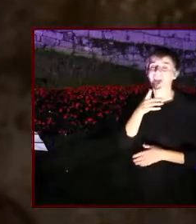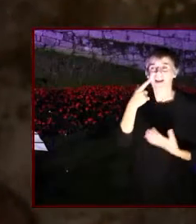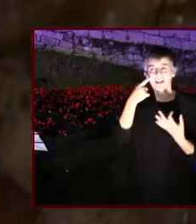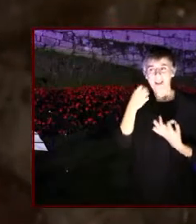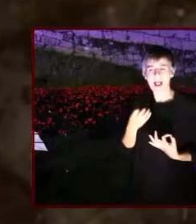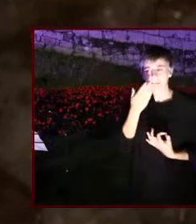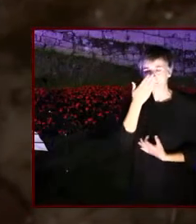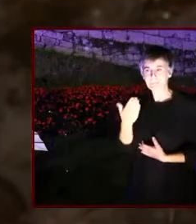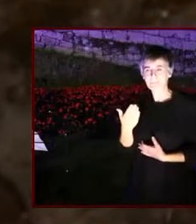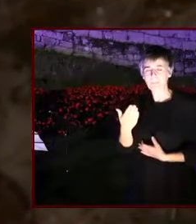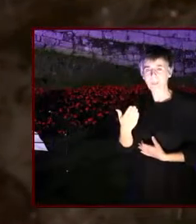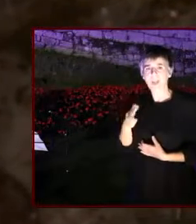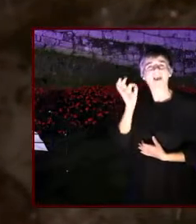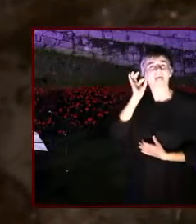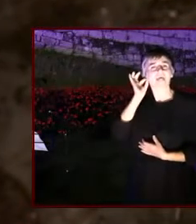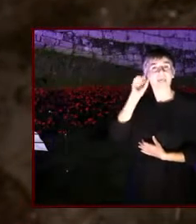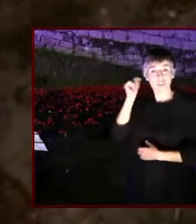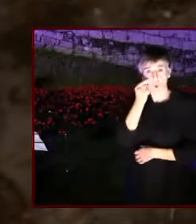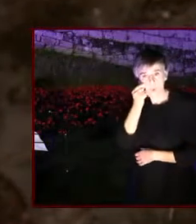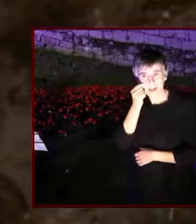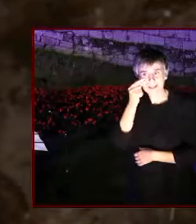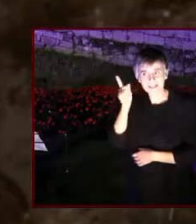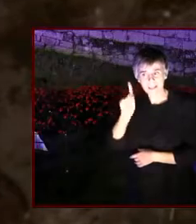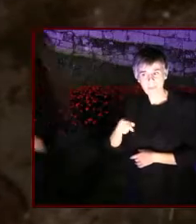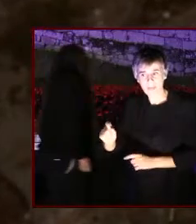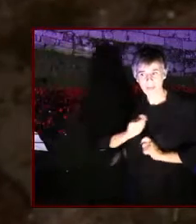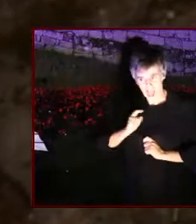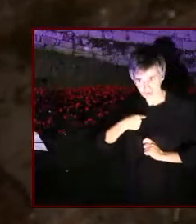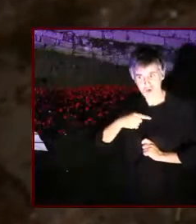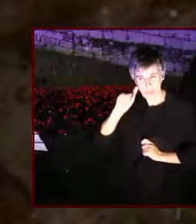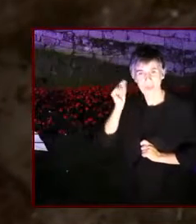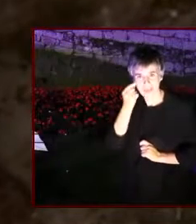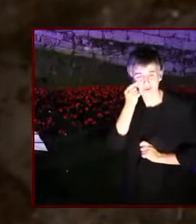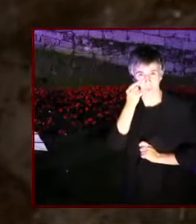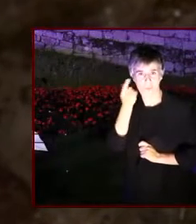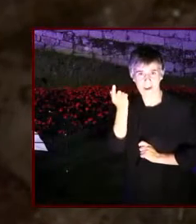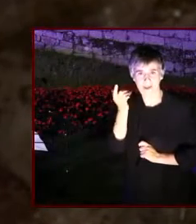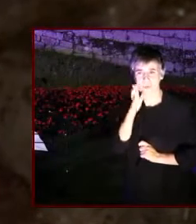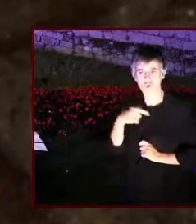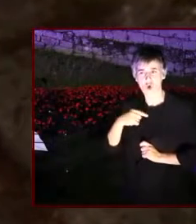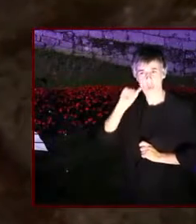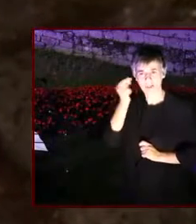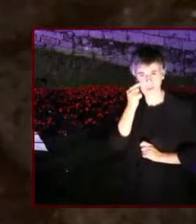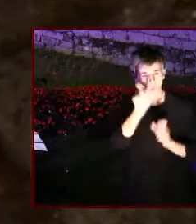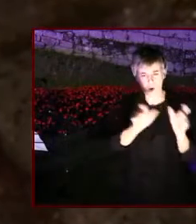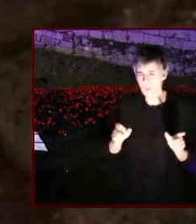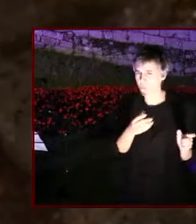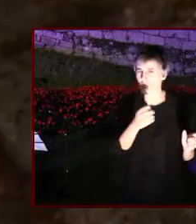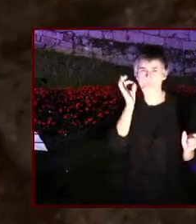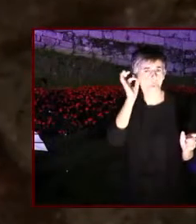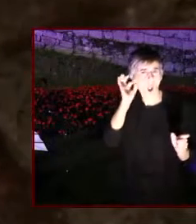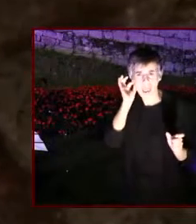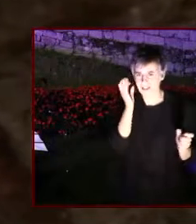para min, Descubreas tamén foi un descubrimento. Porque descubrín a un montón de mulleres que están